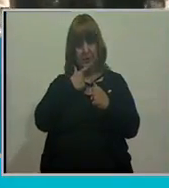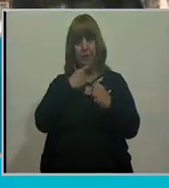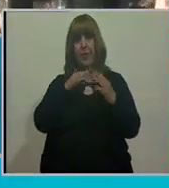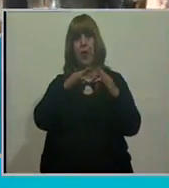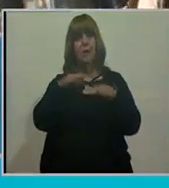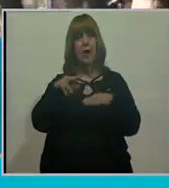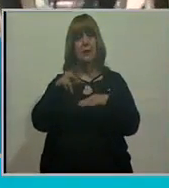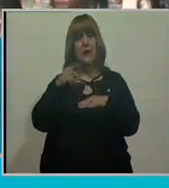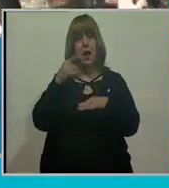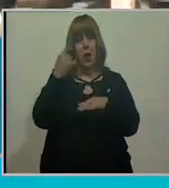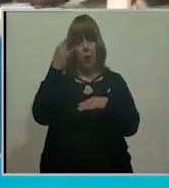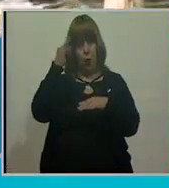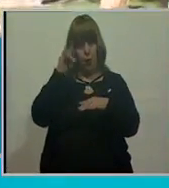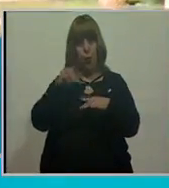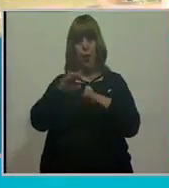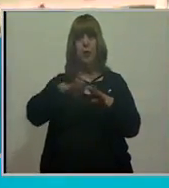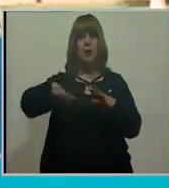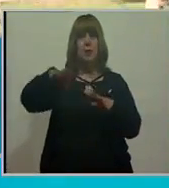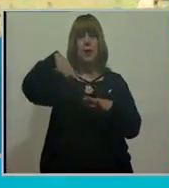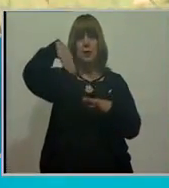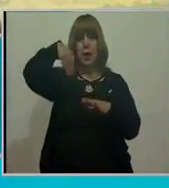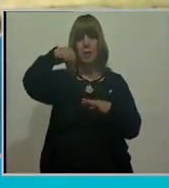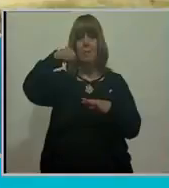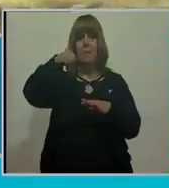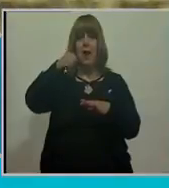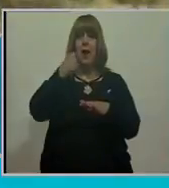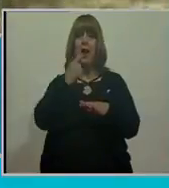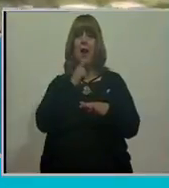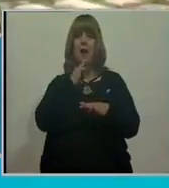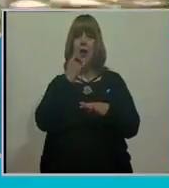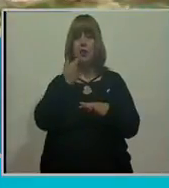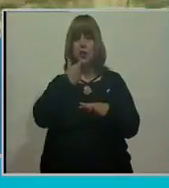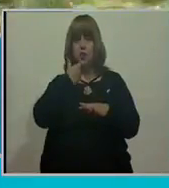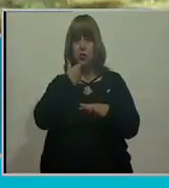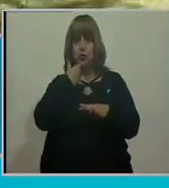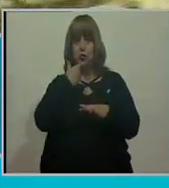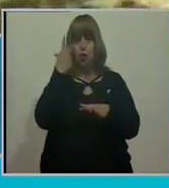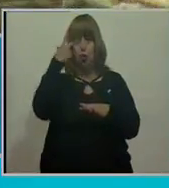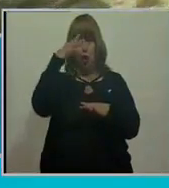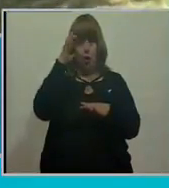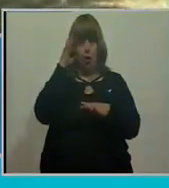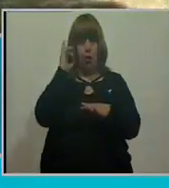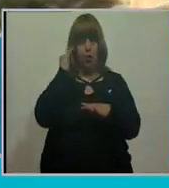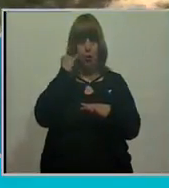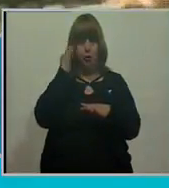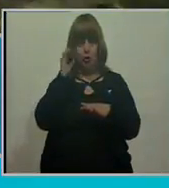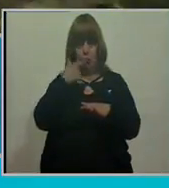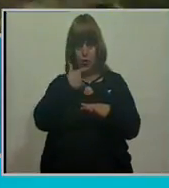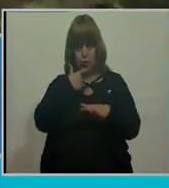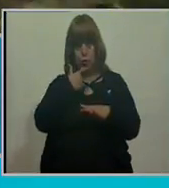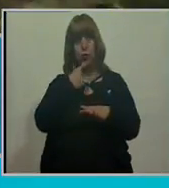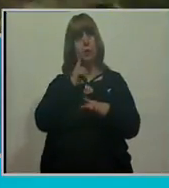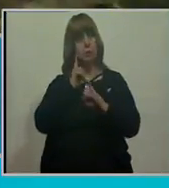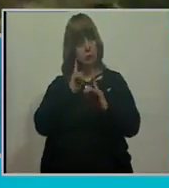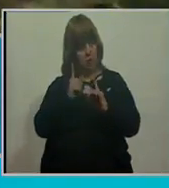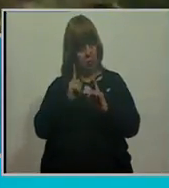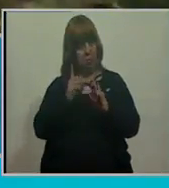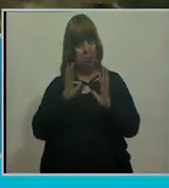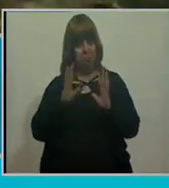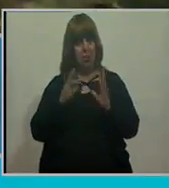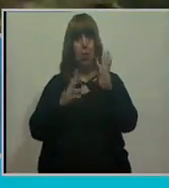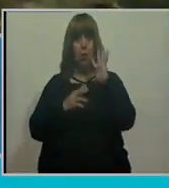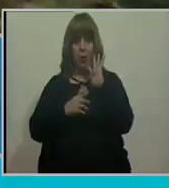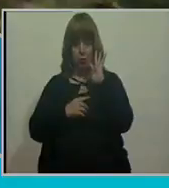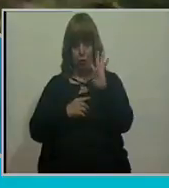particularidad que es la Plaza Matus. La Plaza Matus Hoyo, nosotros nos presentamos con el equipo municipal y con todos los vecinos, llevamos un plan de gobierno y